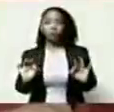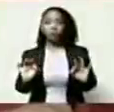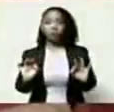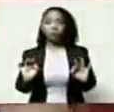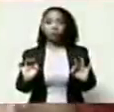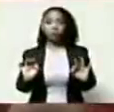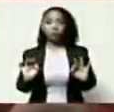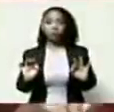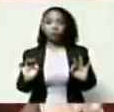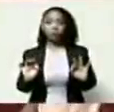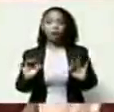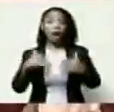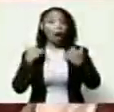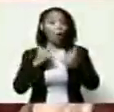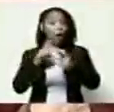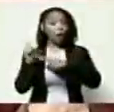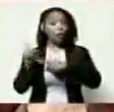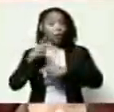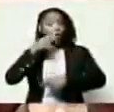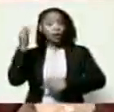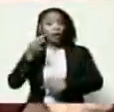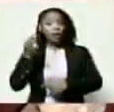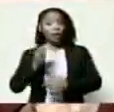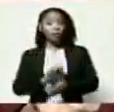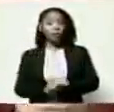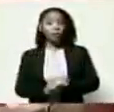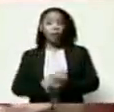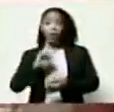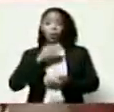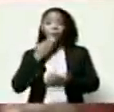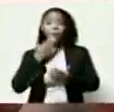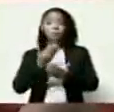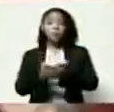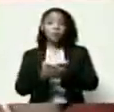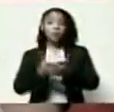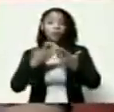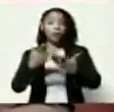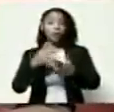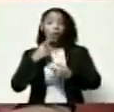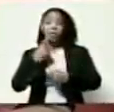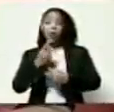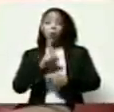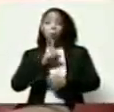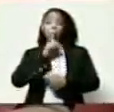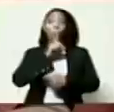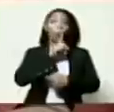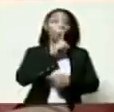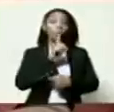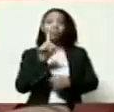sin arrogancia. Ahora, eso es una realidad, no nos pidan que no digamos nada.